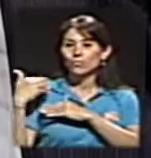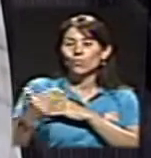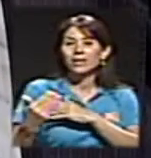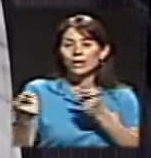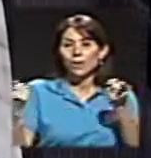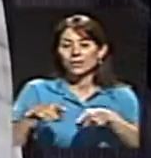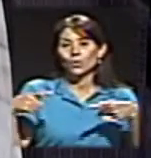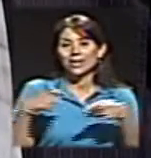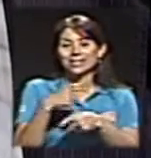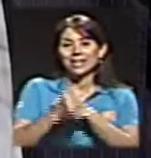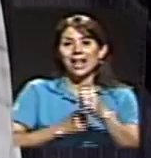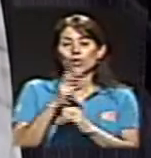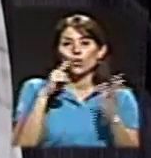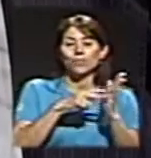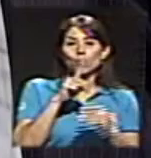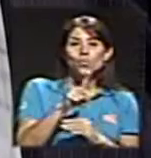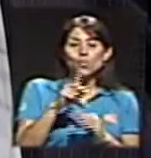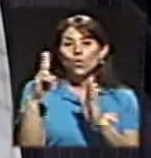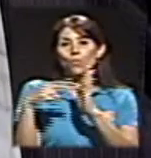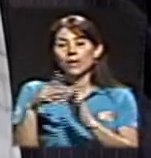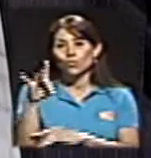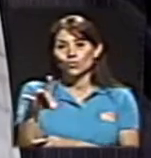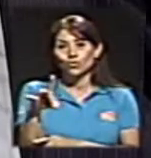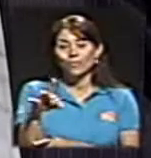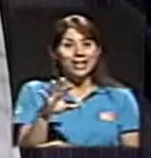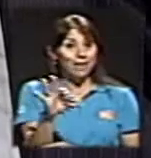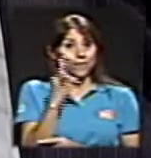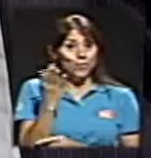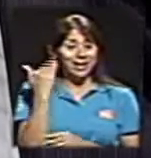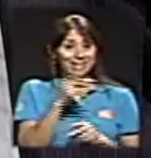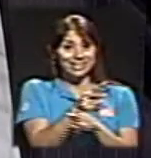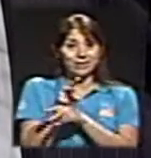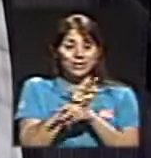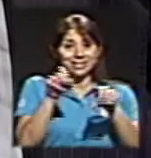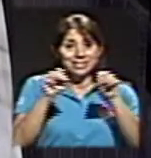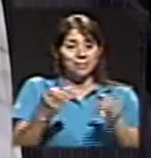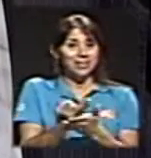2008, la manera como estaba supervisando ese sistema financiero no era la correcta.